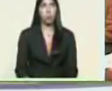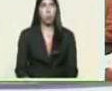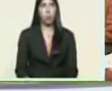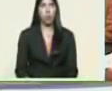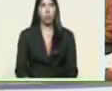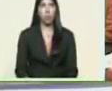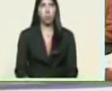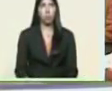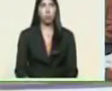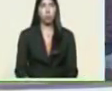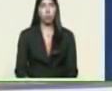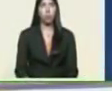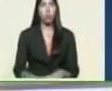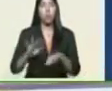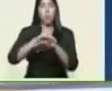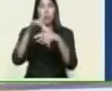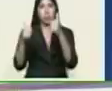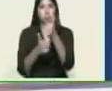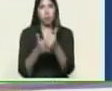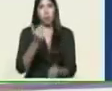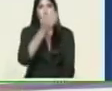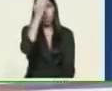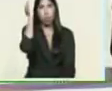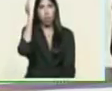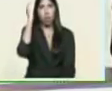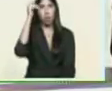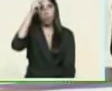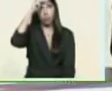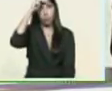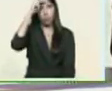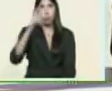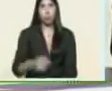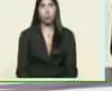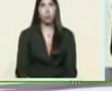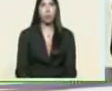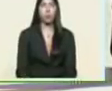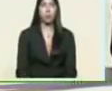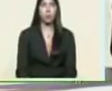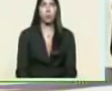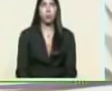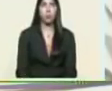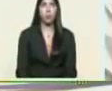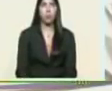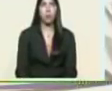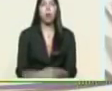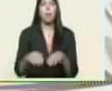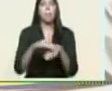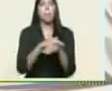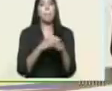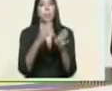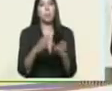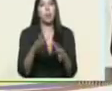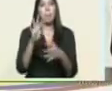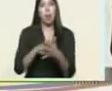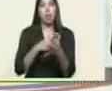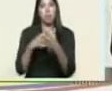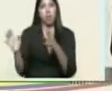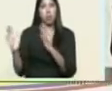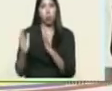vicepresidentes de gobierno, compañero Castro Soteldo de Economía, compañero vicepresidente de